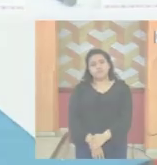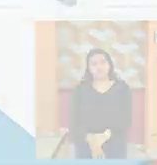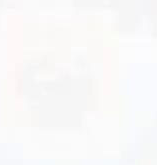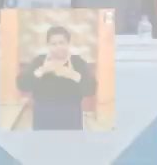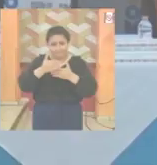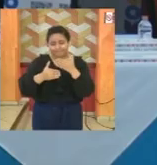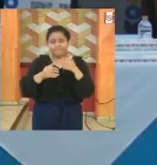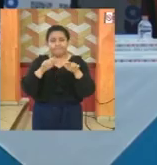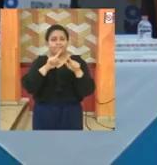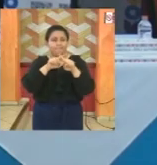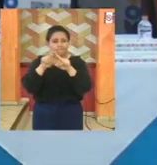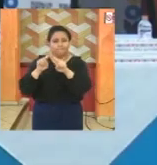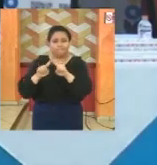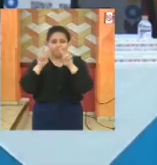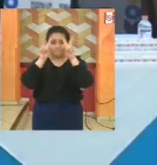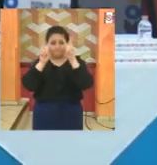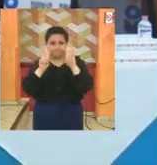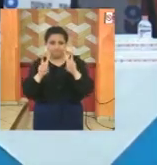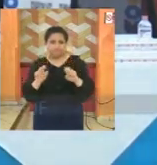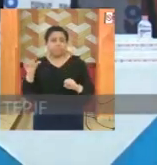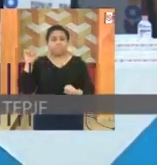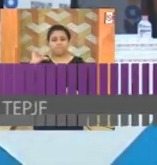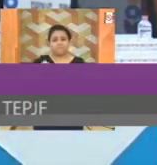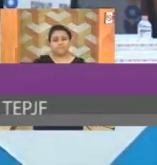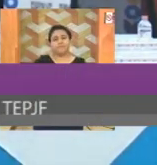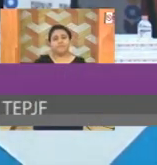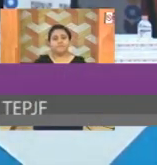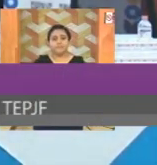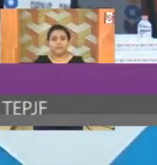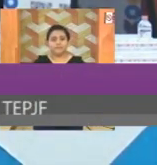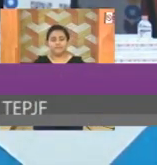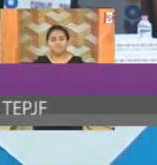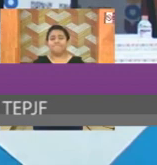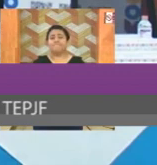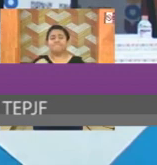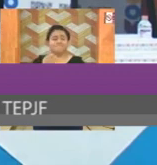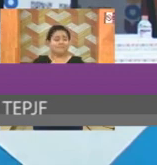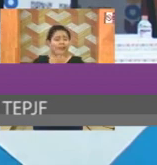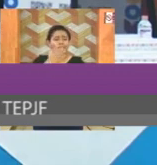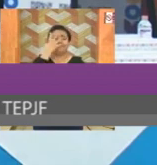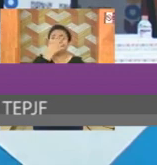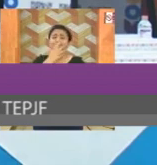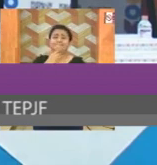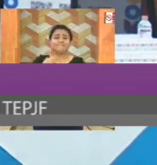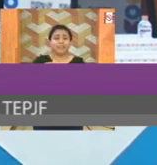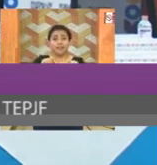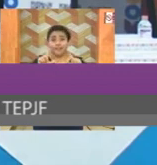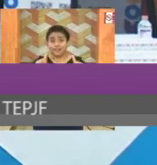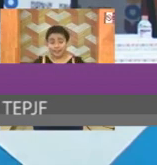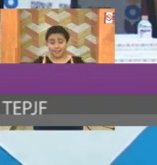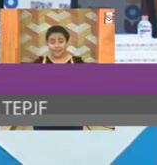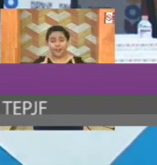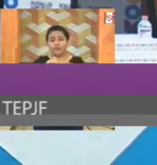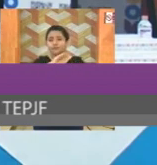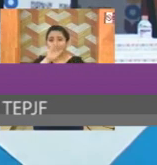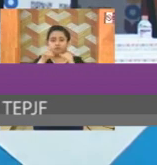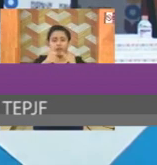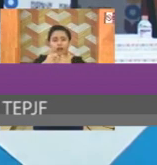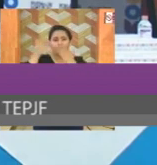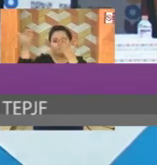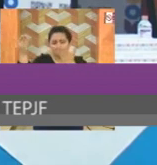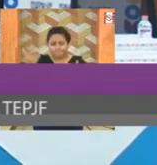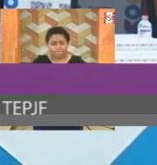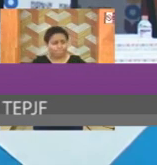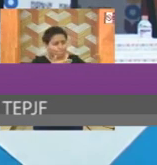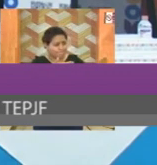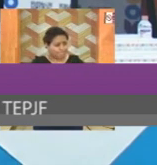poblacional. Hoy nos encontramos en este bello estado de Tlaxcala, quien nos ha recibido con los